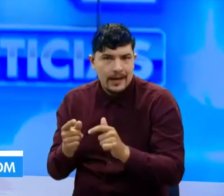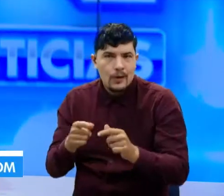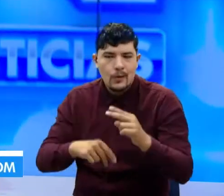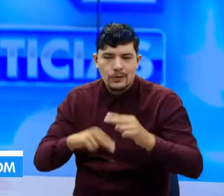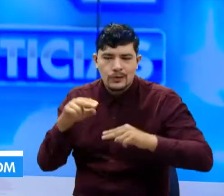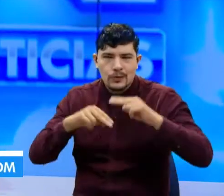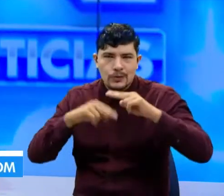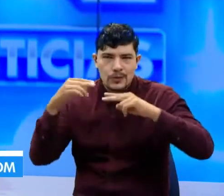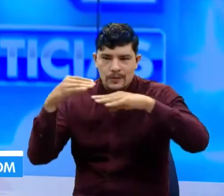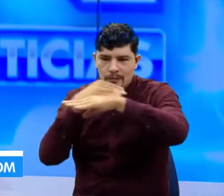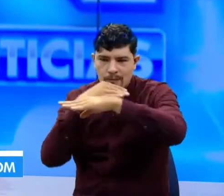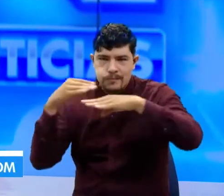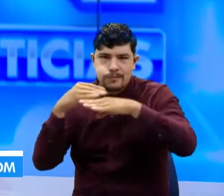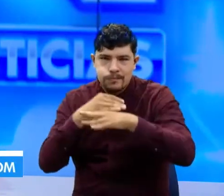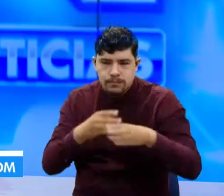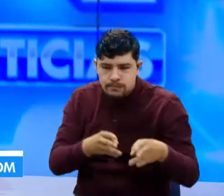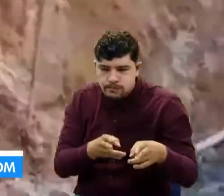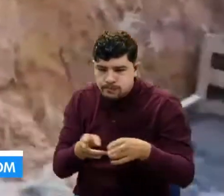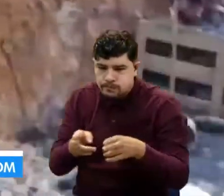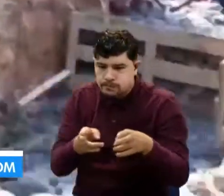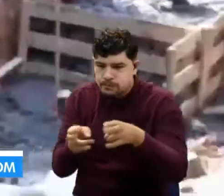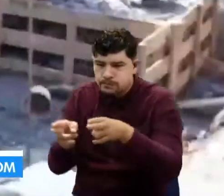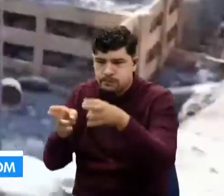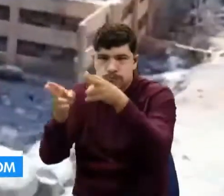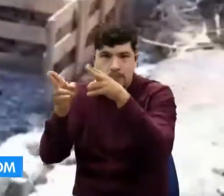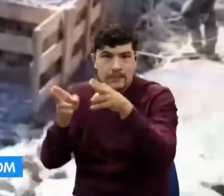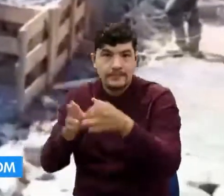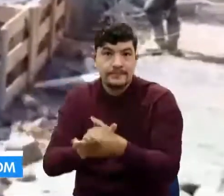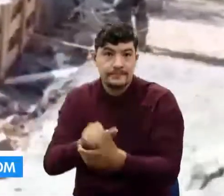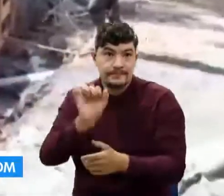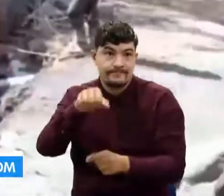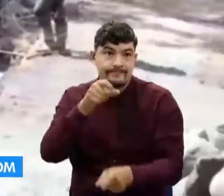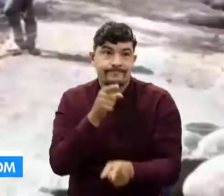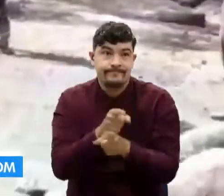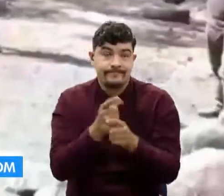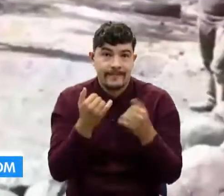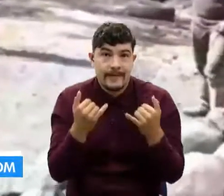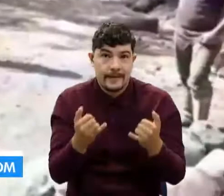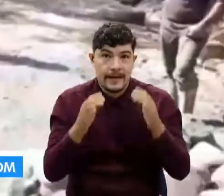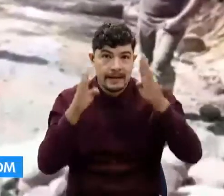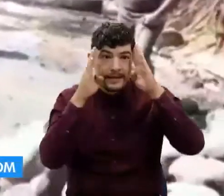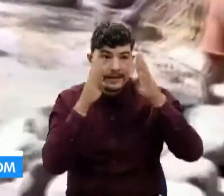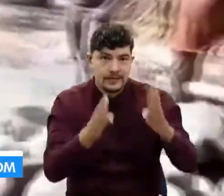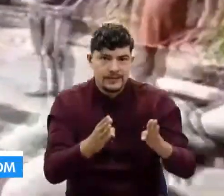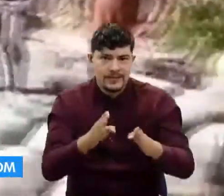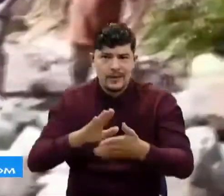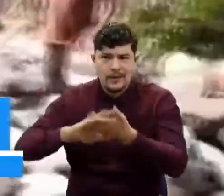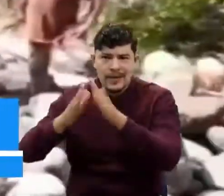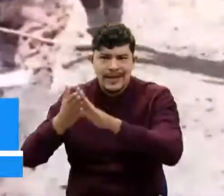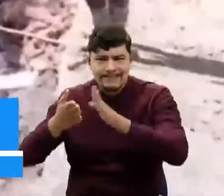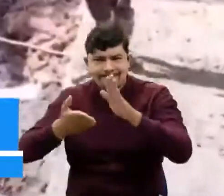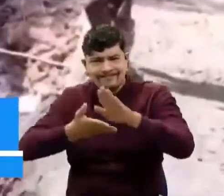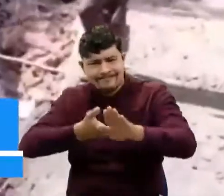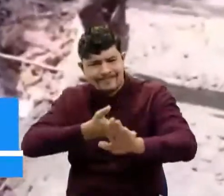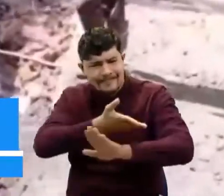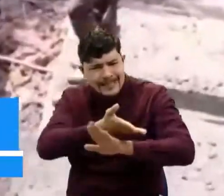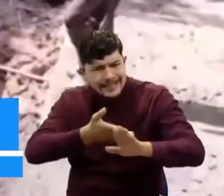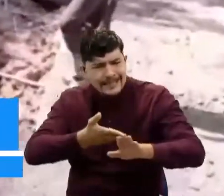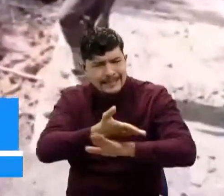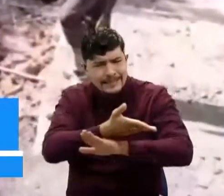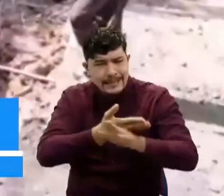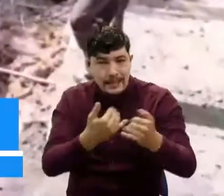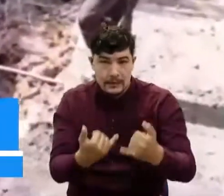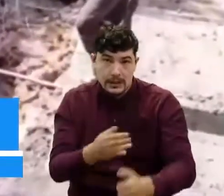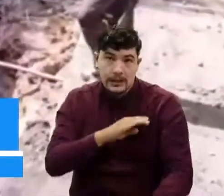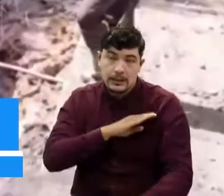municipio, Altos de Beltrán. Atendiendo la solicitud de la comunidad y debido a las afectaciones presentadas por la ola invernal, la Alcaldía